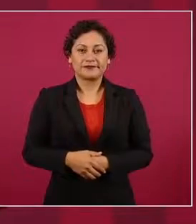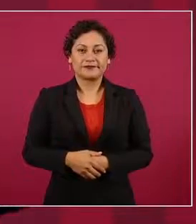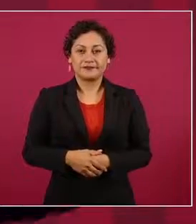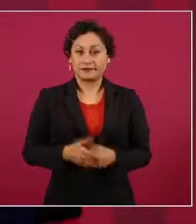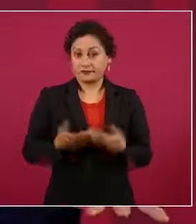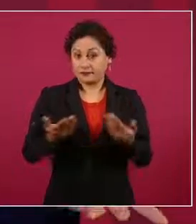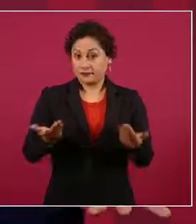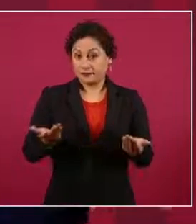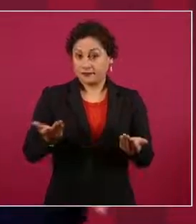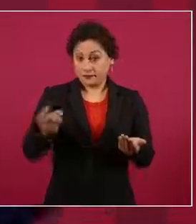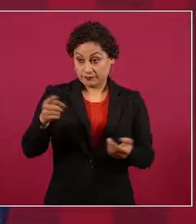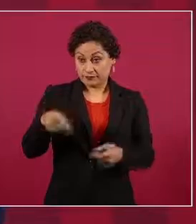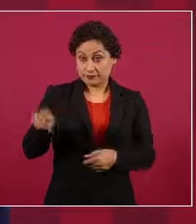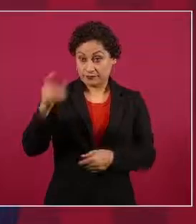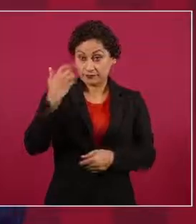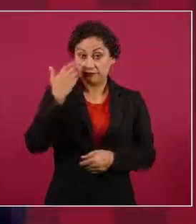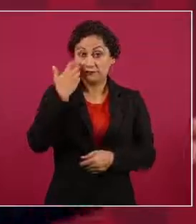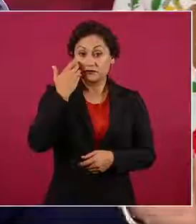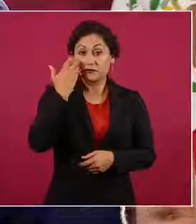conocer